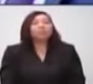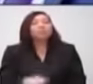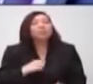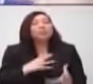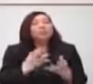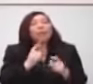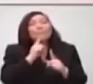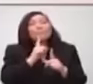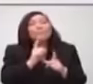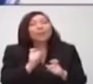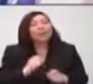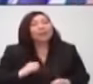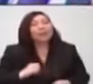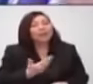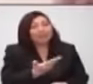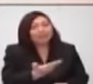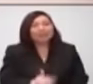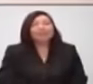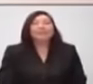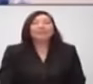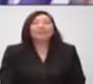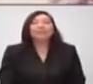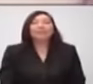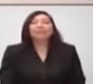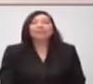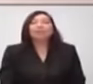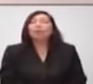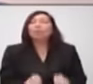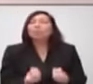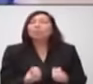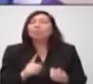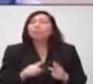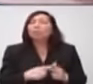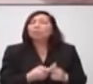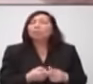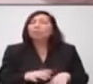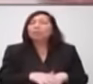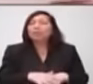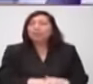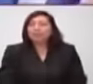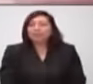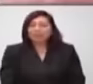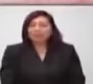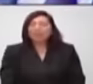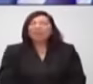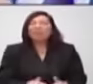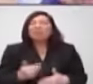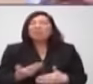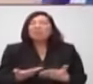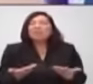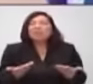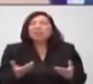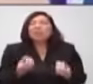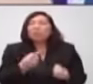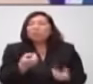preguntar, señor alcalde, ¿cómo se dio este inicio de concesión? ¿Qué pasó el antes y el después